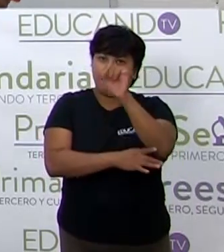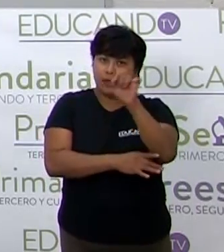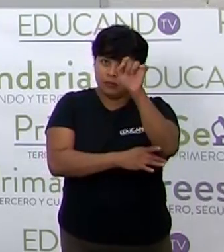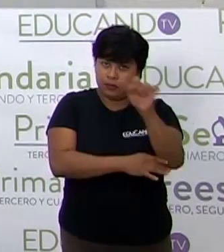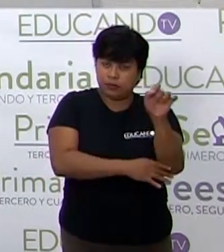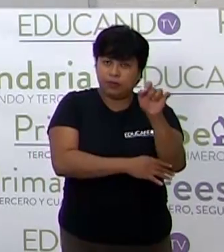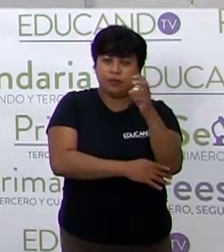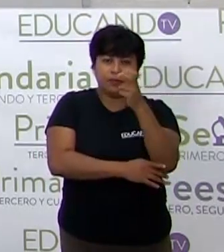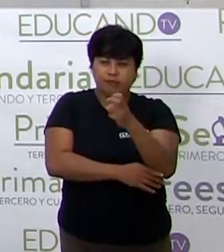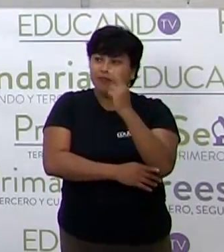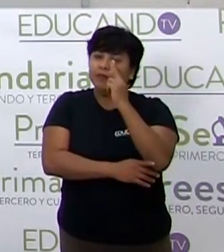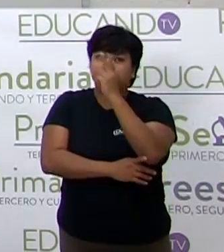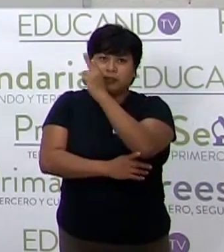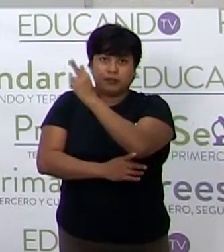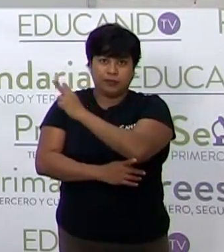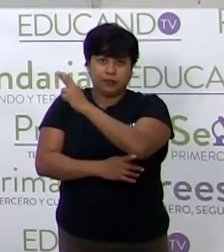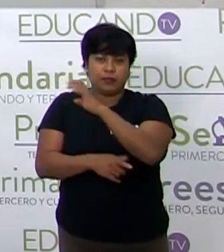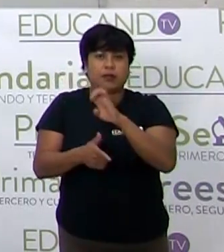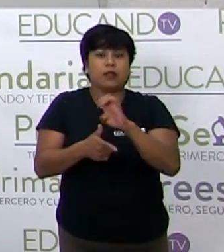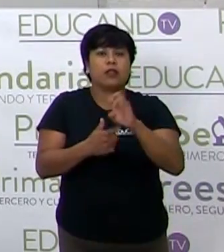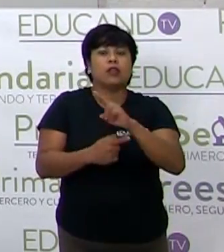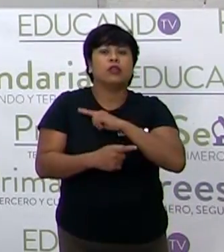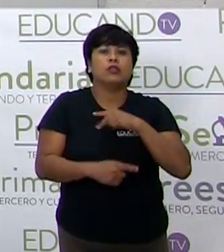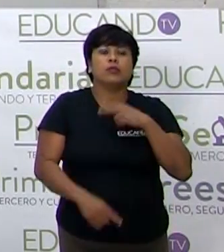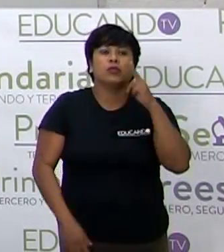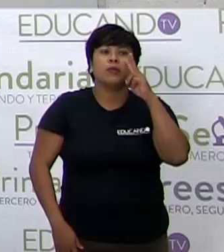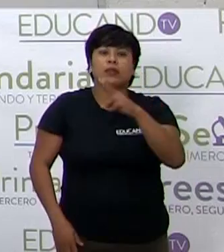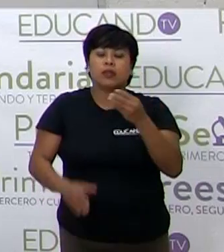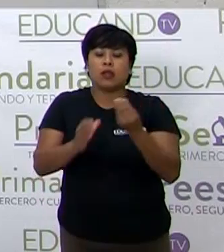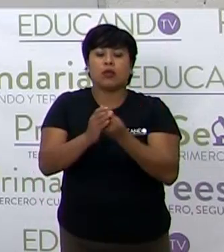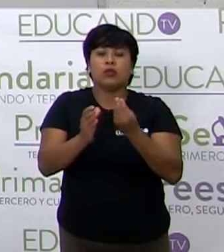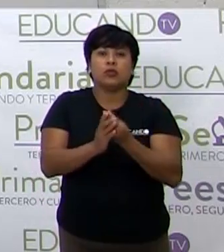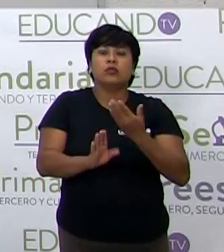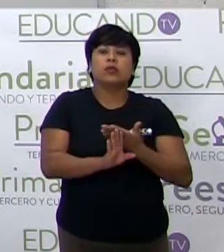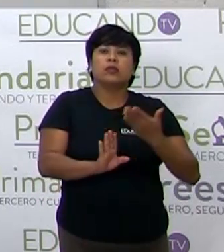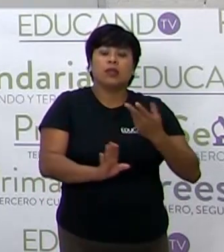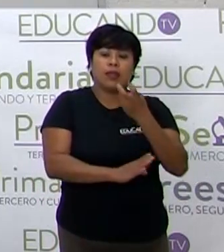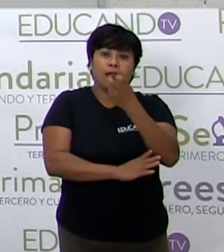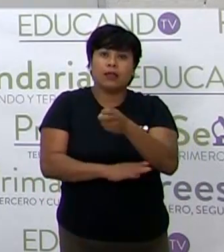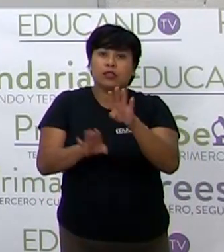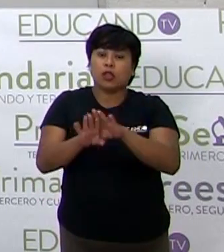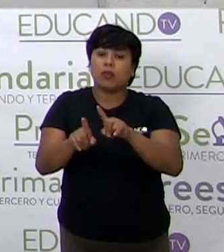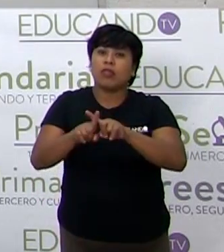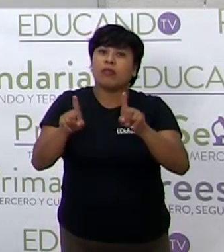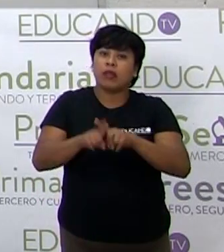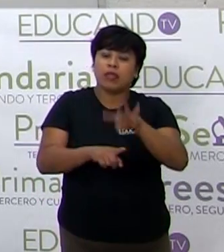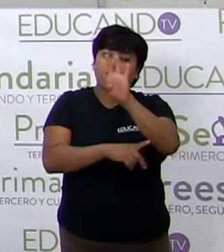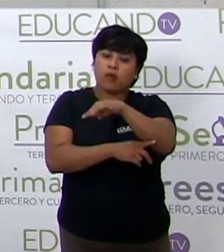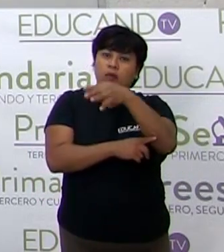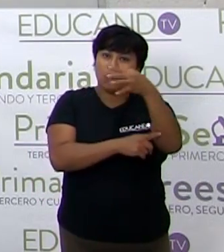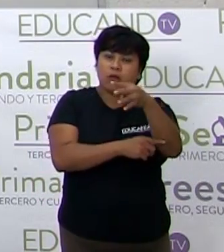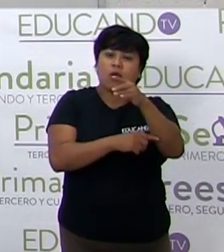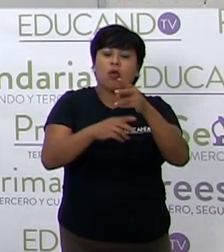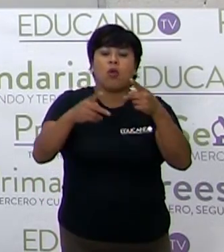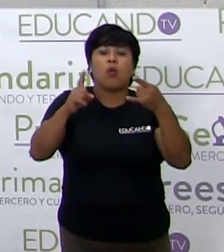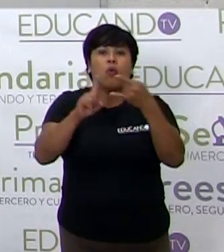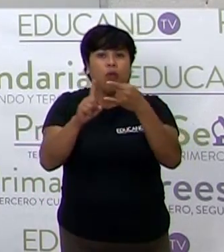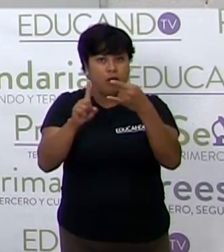está. Entonces estuvimos viendo en la sesión anterior esta clasificación de los cuadriláteros.